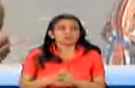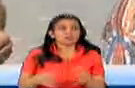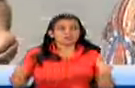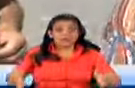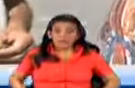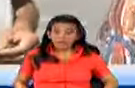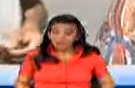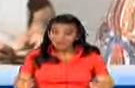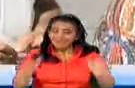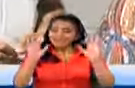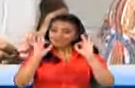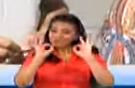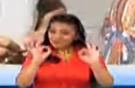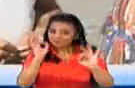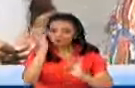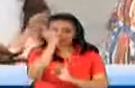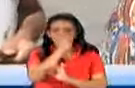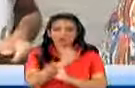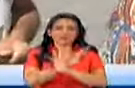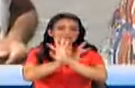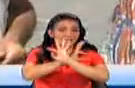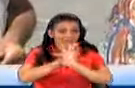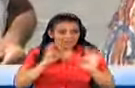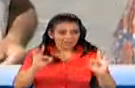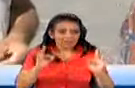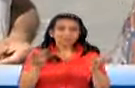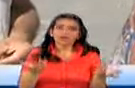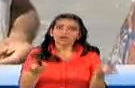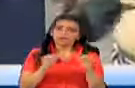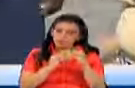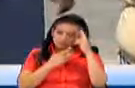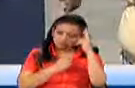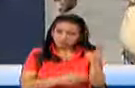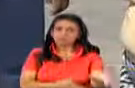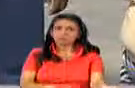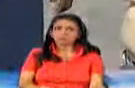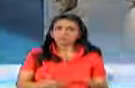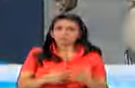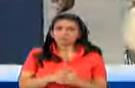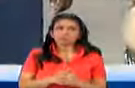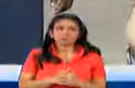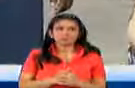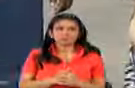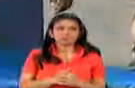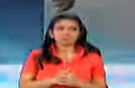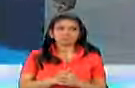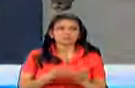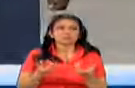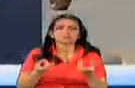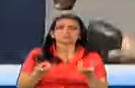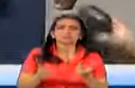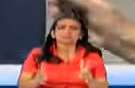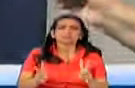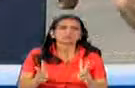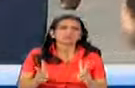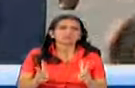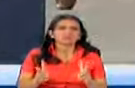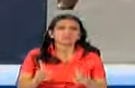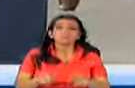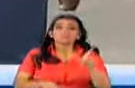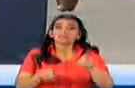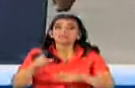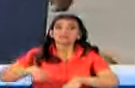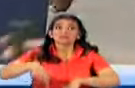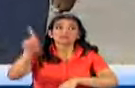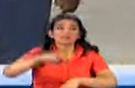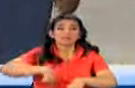calle estuviera de otra manera, un poco más de respeto existiría. Encima de eso, más es el orinario de todos los señores que pasan